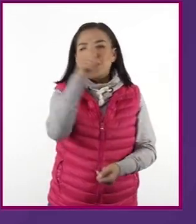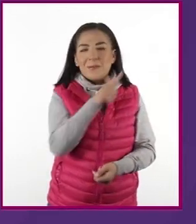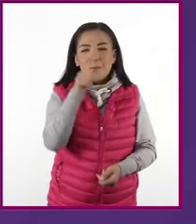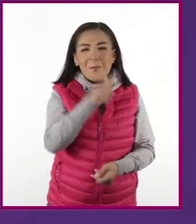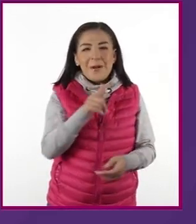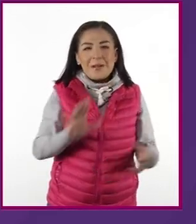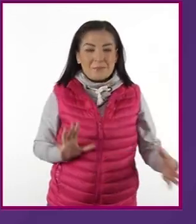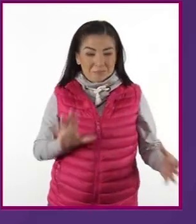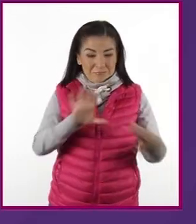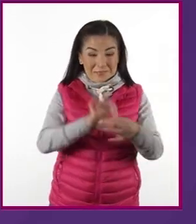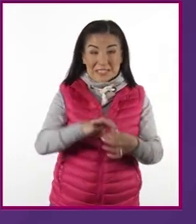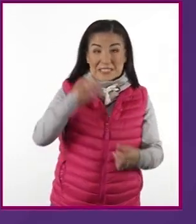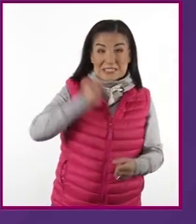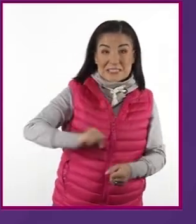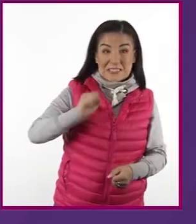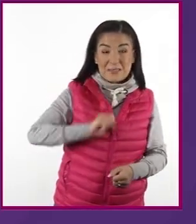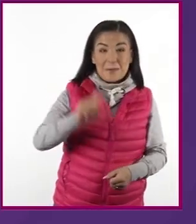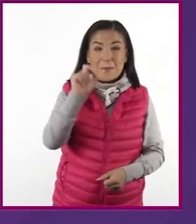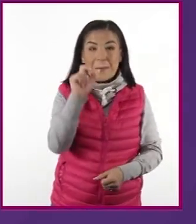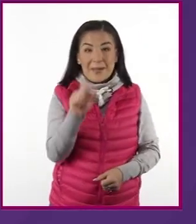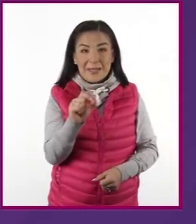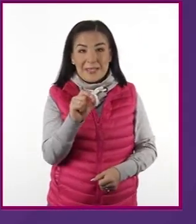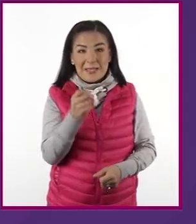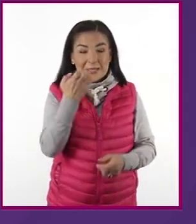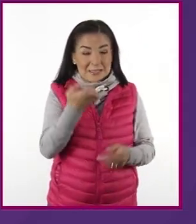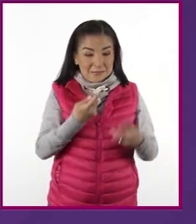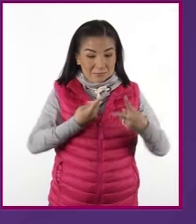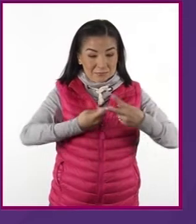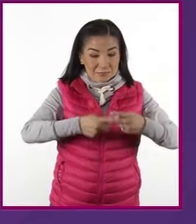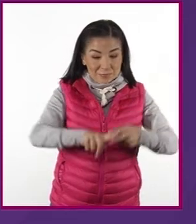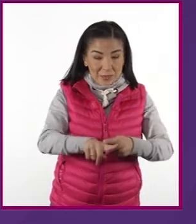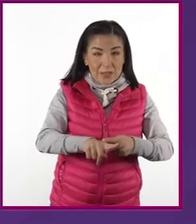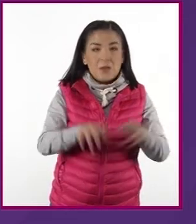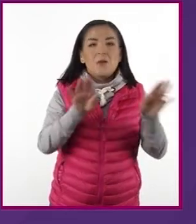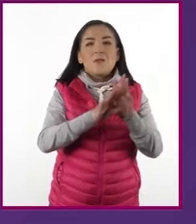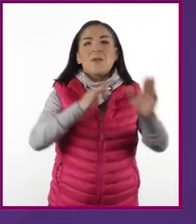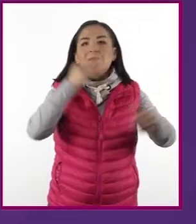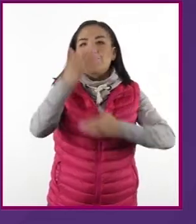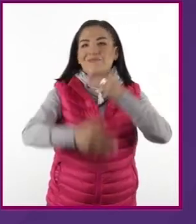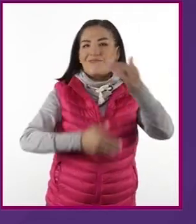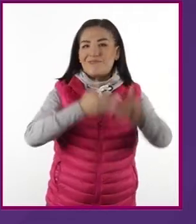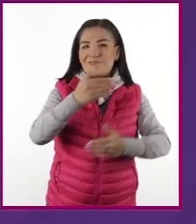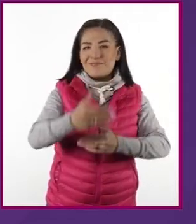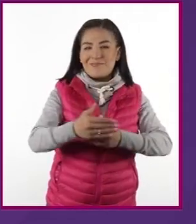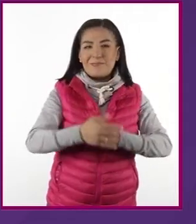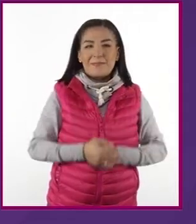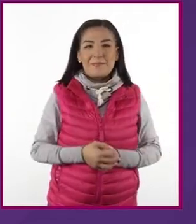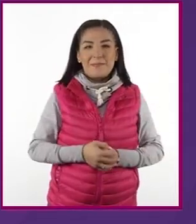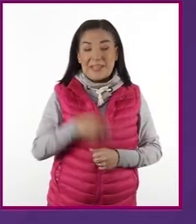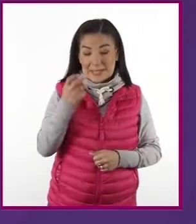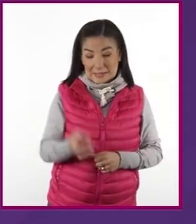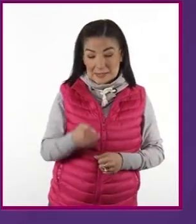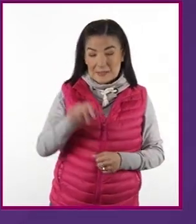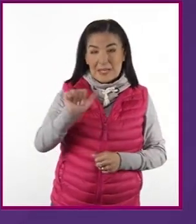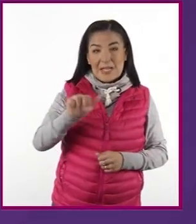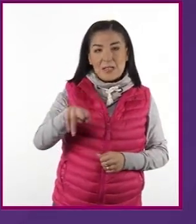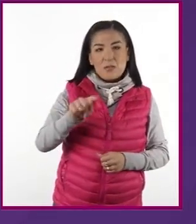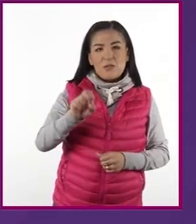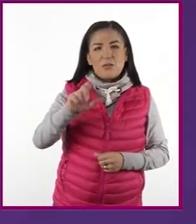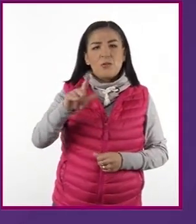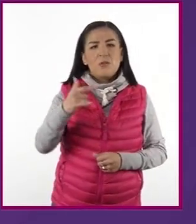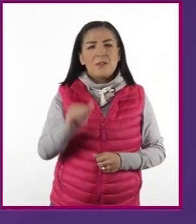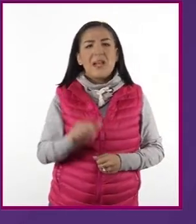XX, consiguió entre nosotros. Esta antología reúne algunas de las obras